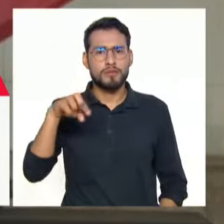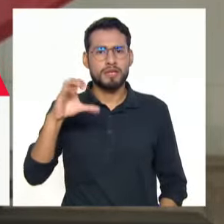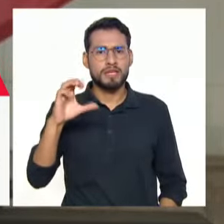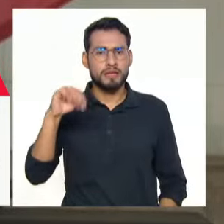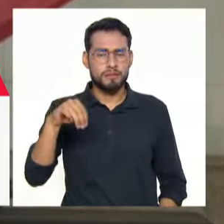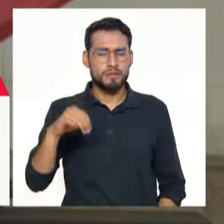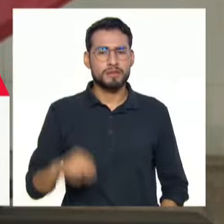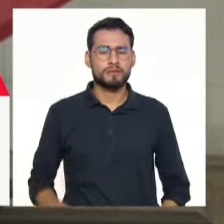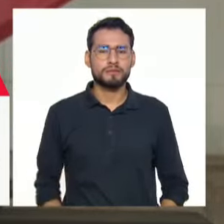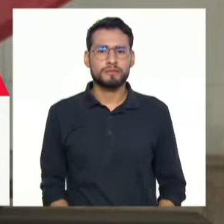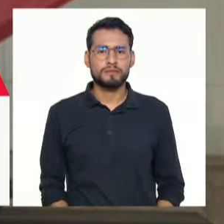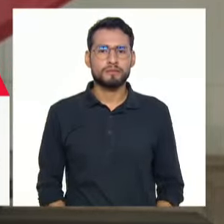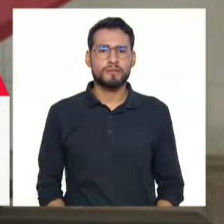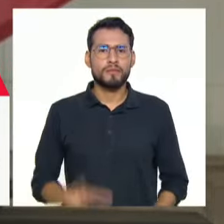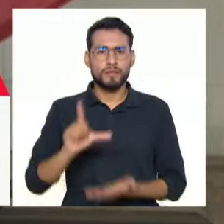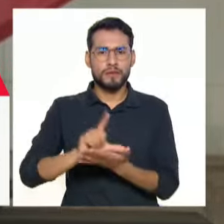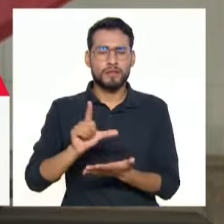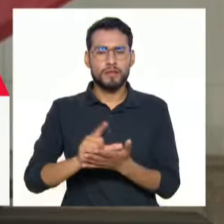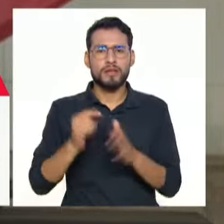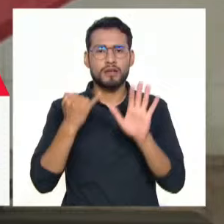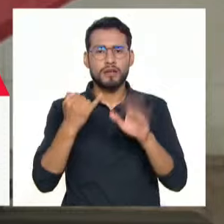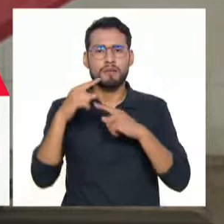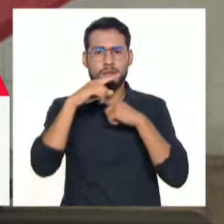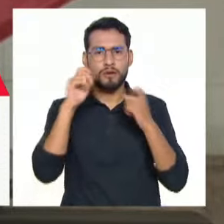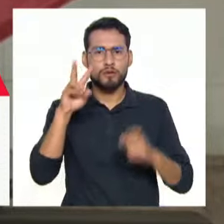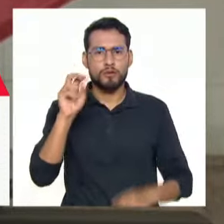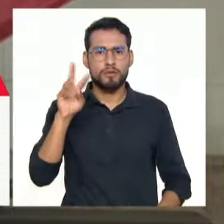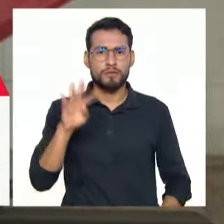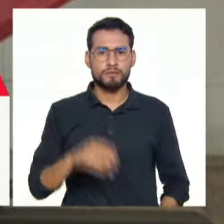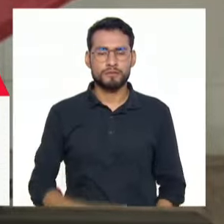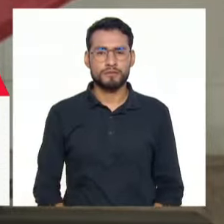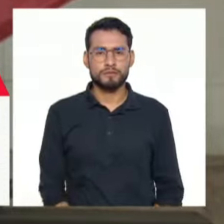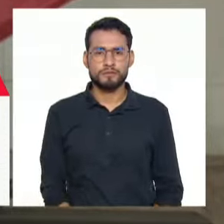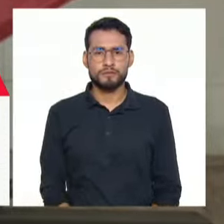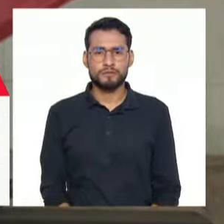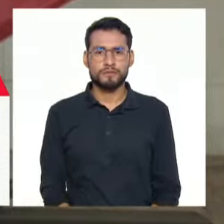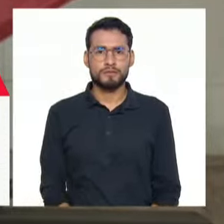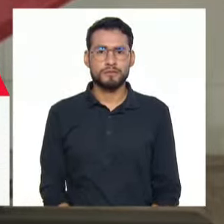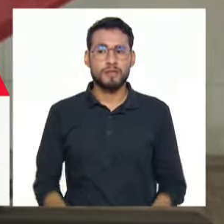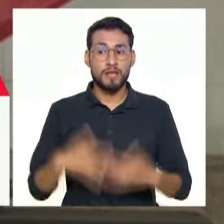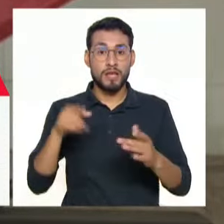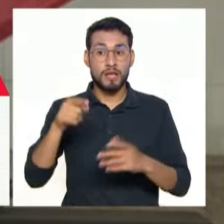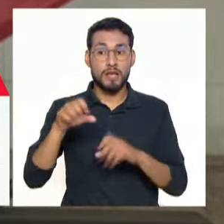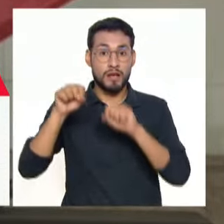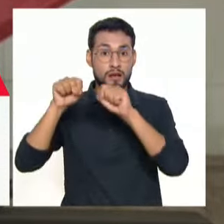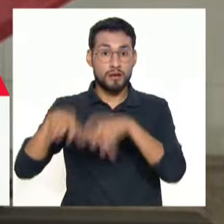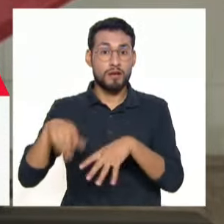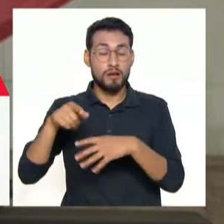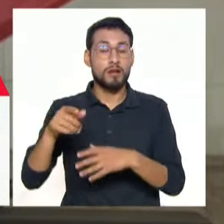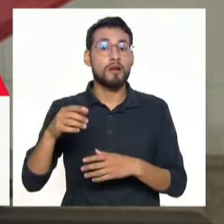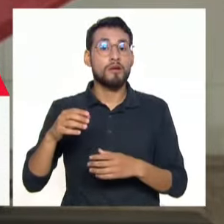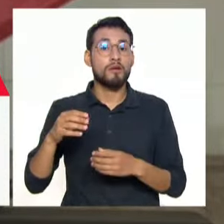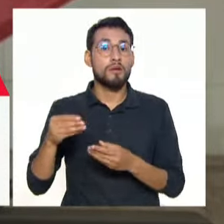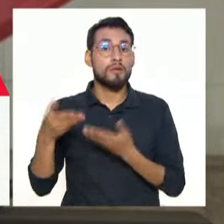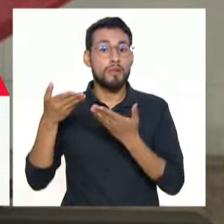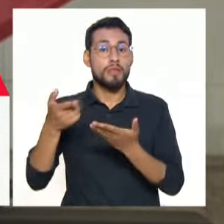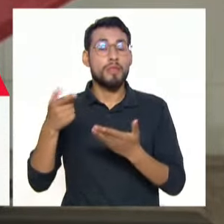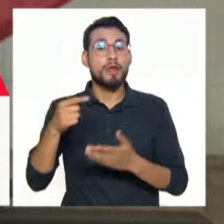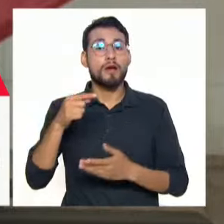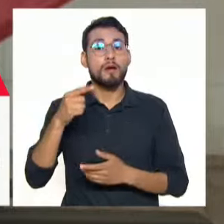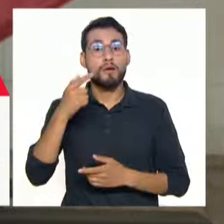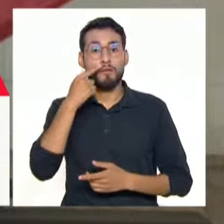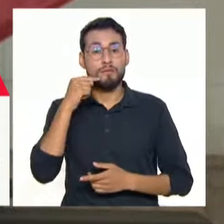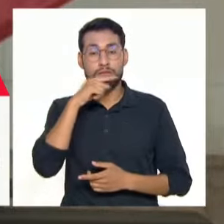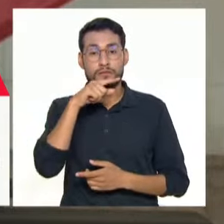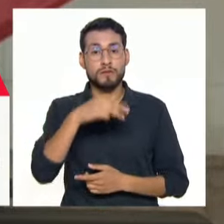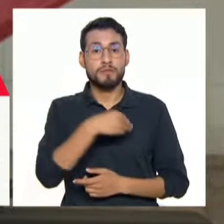060-2024-PCM. Lima, 6 de marzo de 2024. Vistas las renuncias que al cargo formulan las señoras y